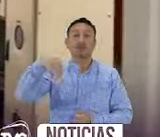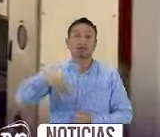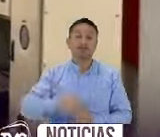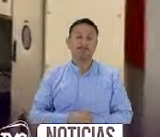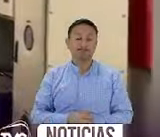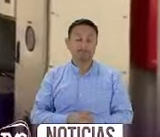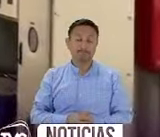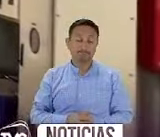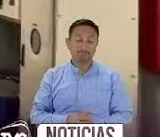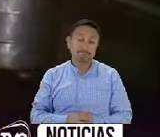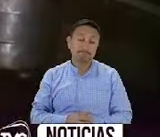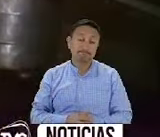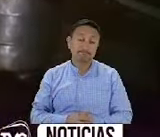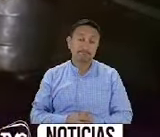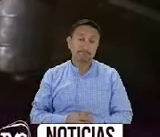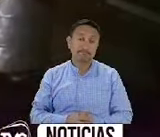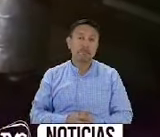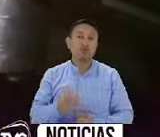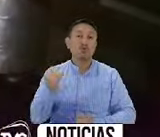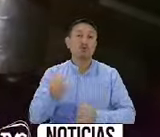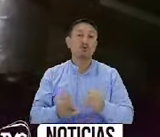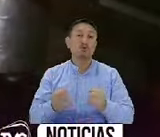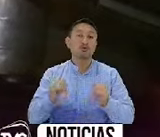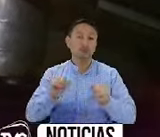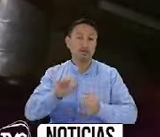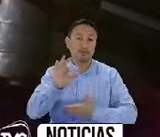la aprobación final en ese país.